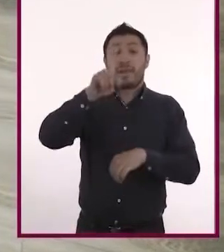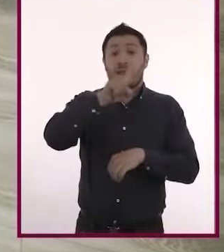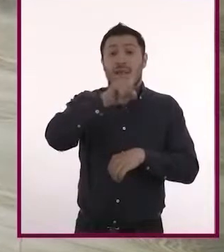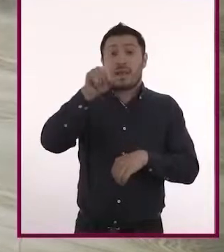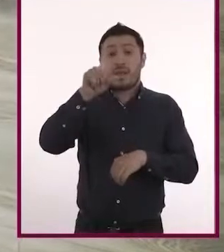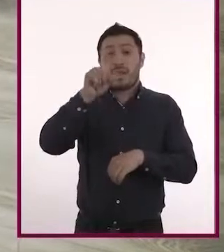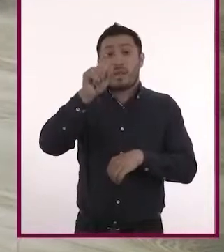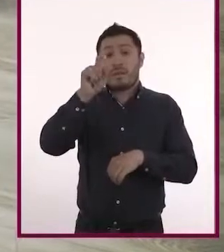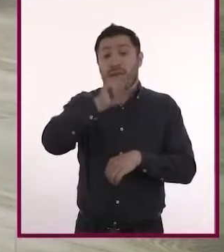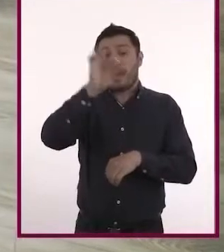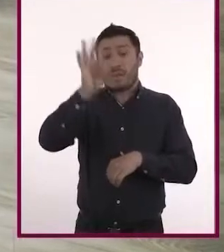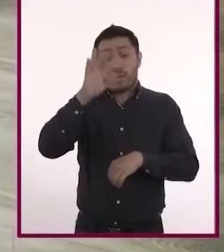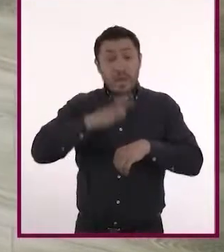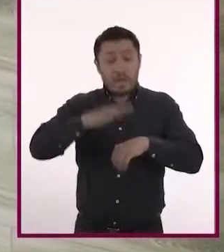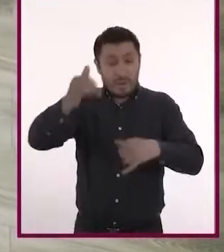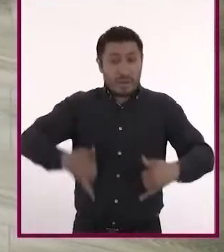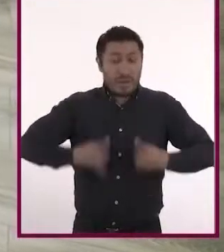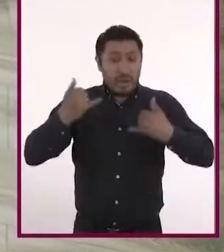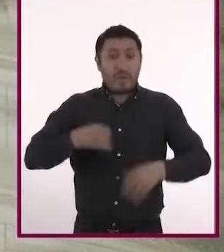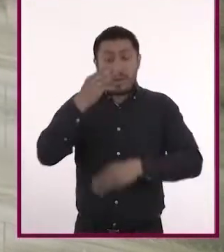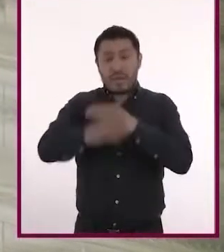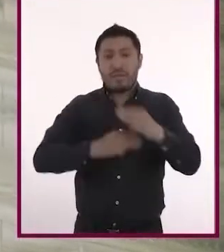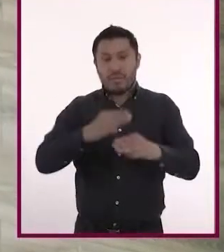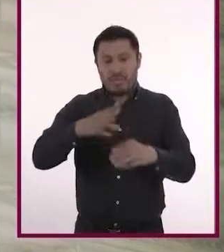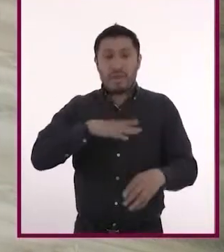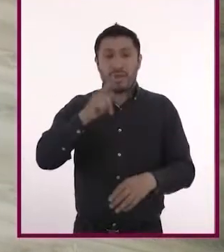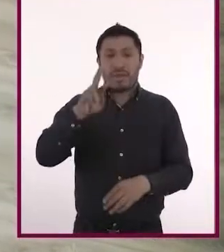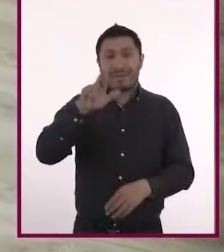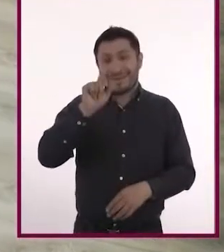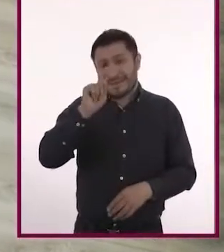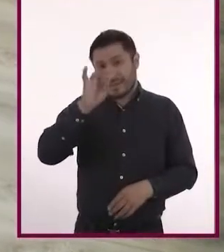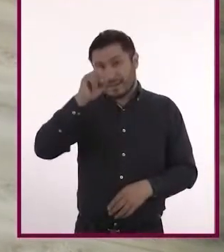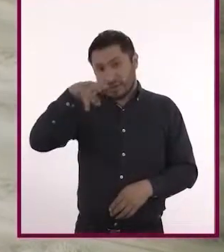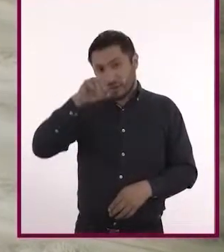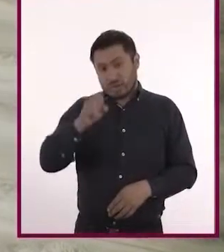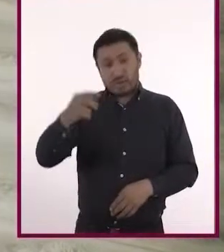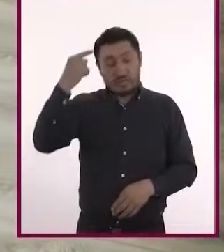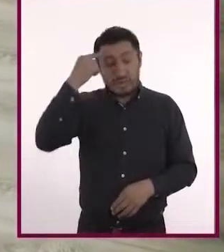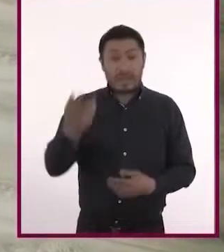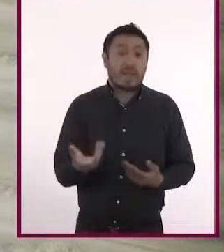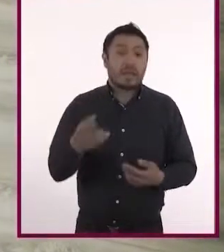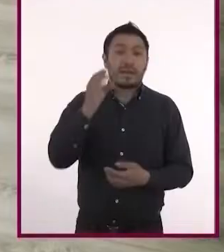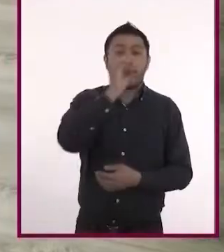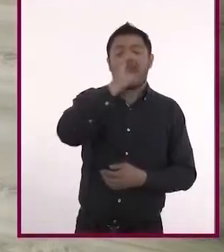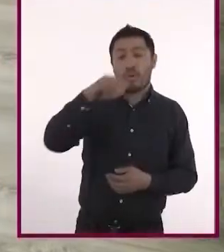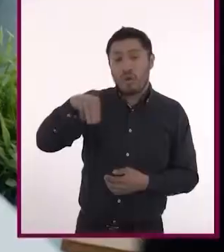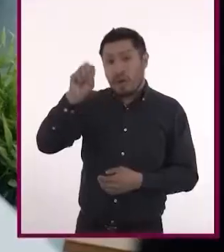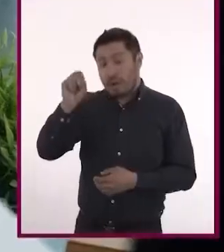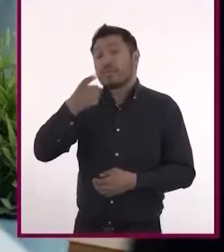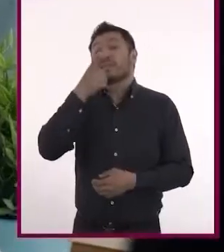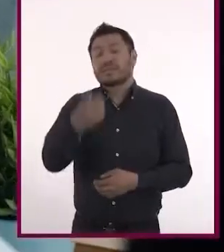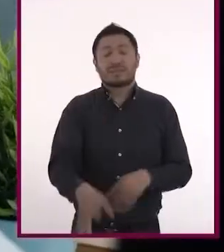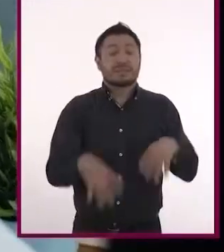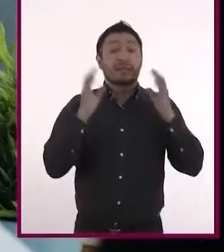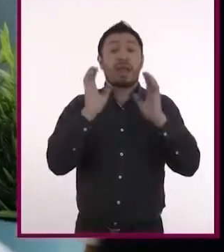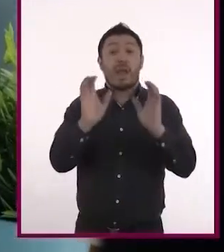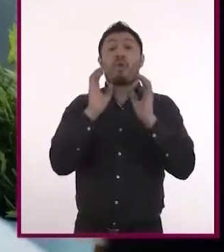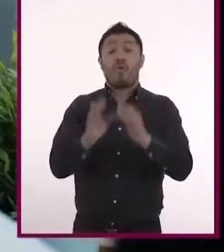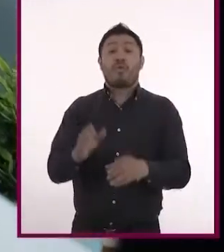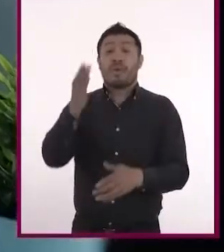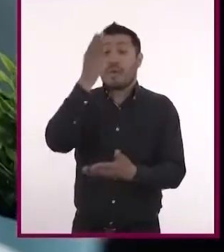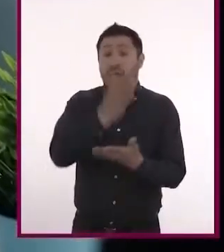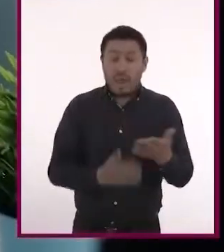los adolescentes de todo el mundo sufren trastornos mentales. La Organización Mundial de la Salud alerta que la mitad